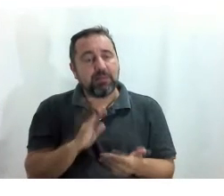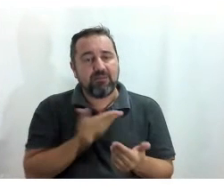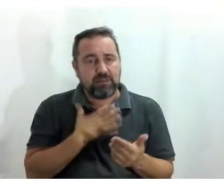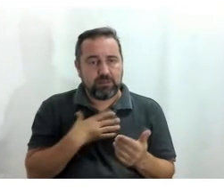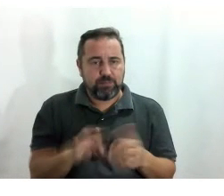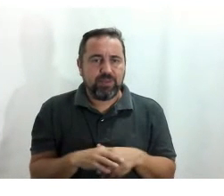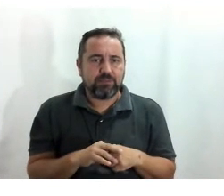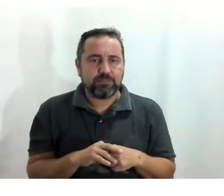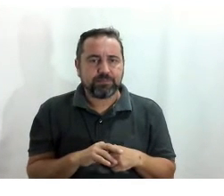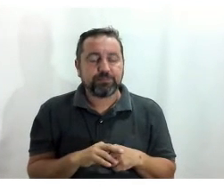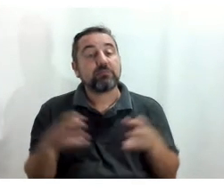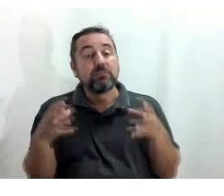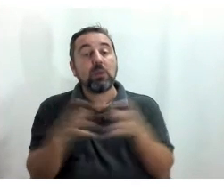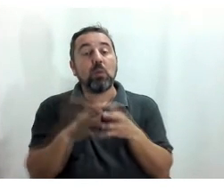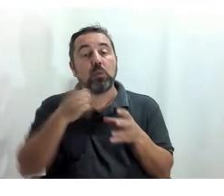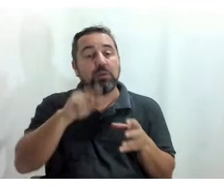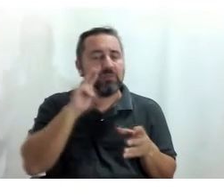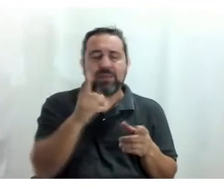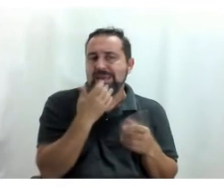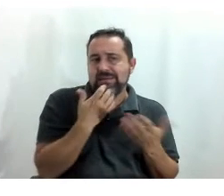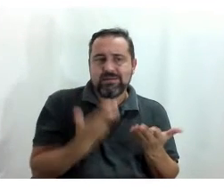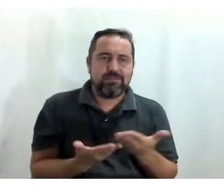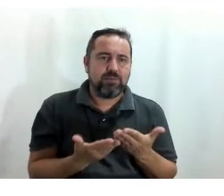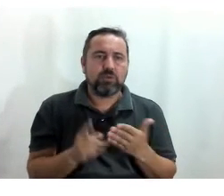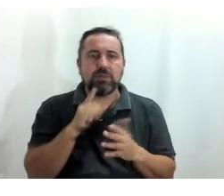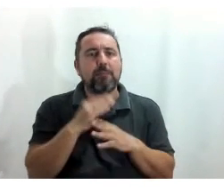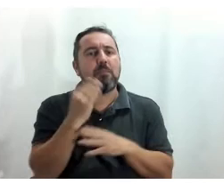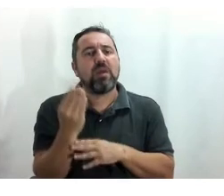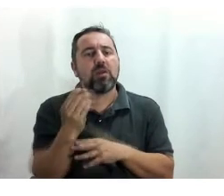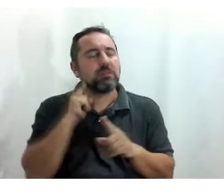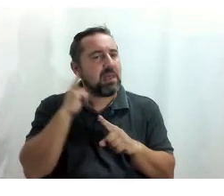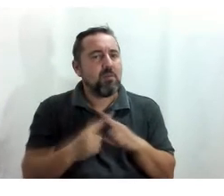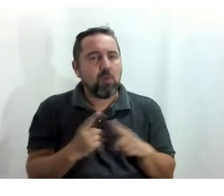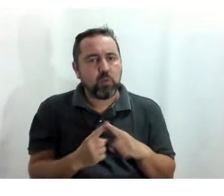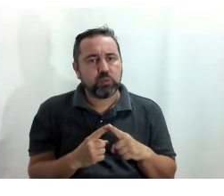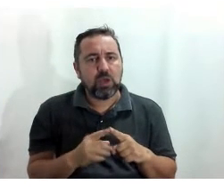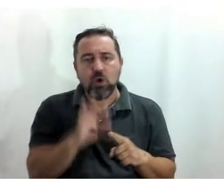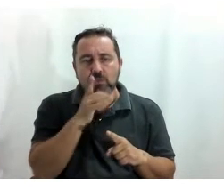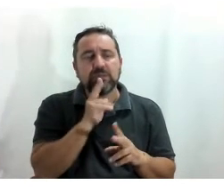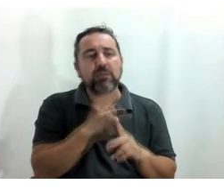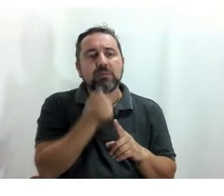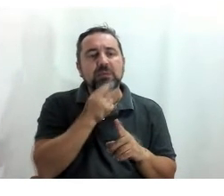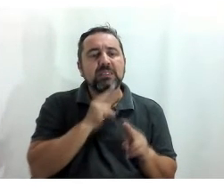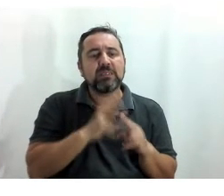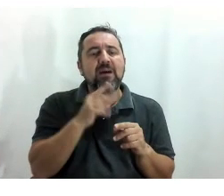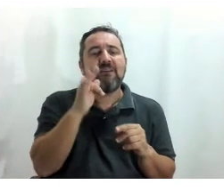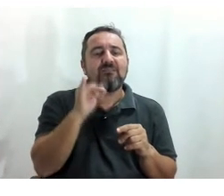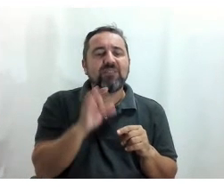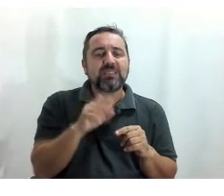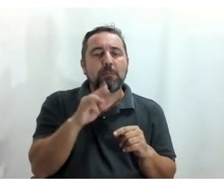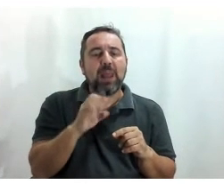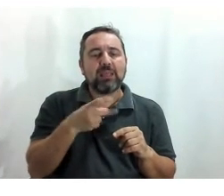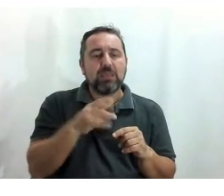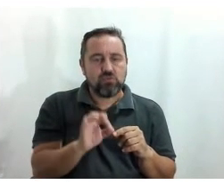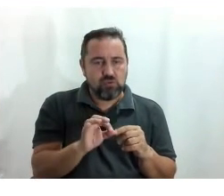En el grupo tenemos, por ejemplo, a modo de ejemplo, un modelo de hipoacusia por ototoxicidad al cisplatino. El cisplatino es un